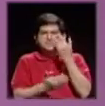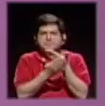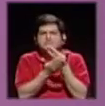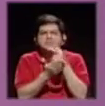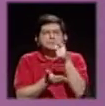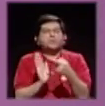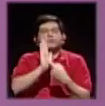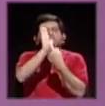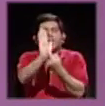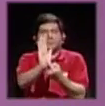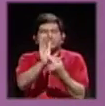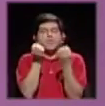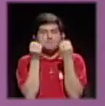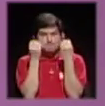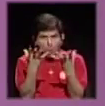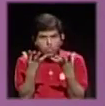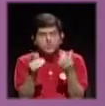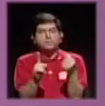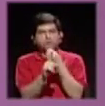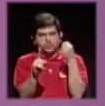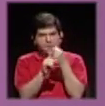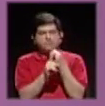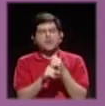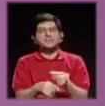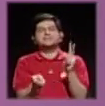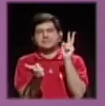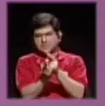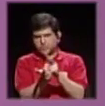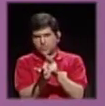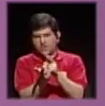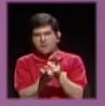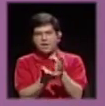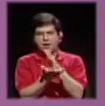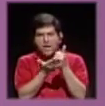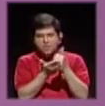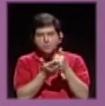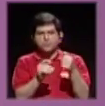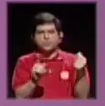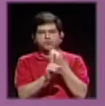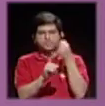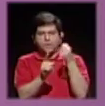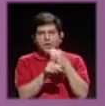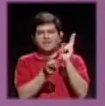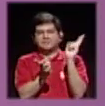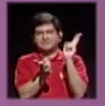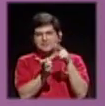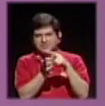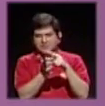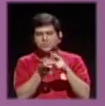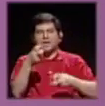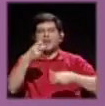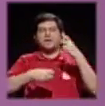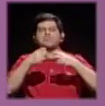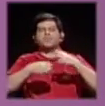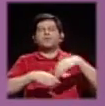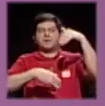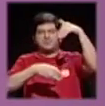que ahí se presentaron, muchos eran de violencia sexual y algunos eran de violencia sexual en conflicto